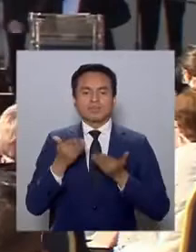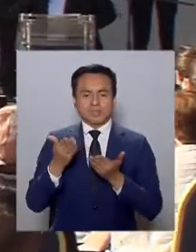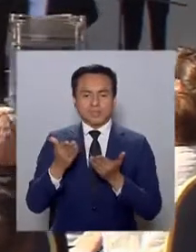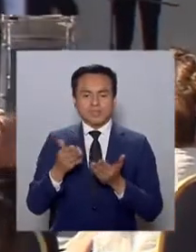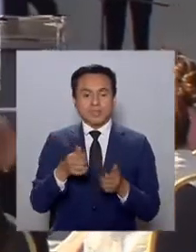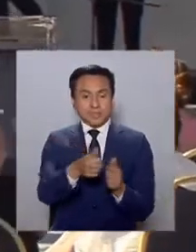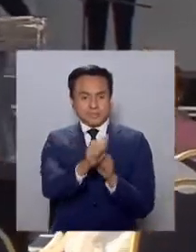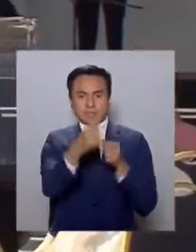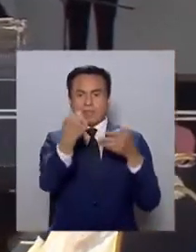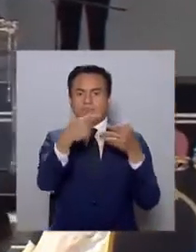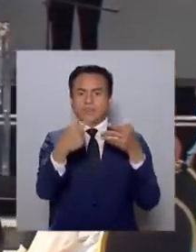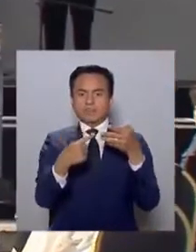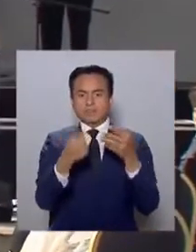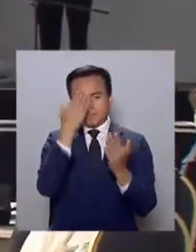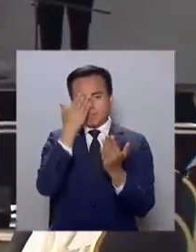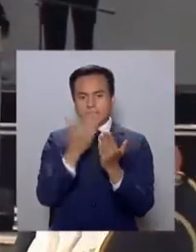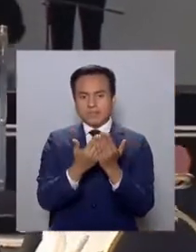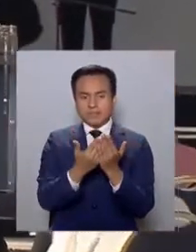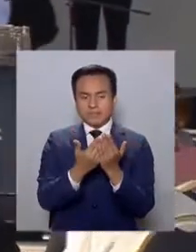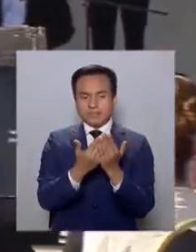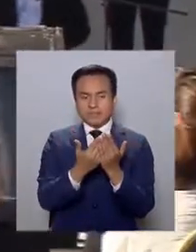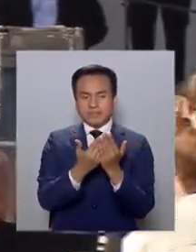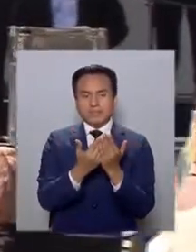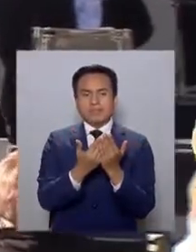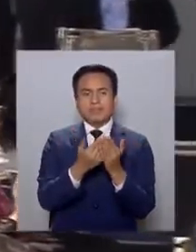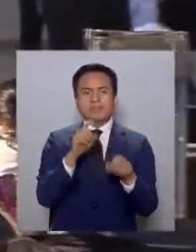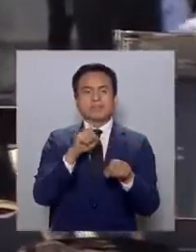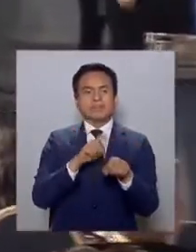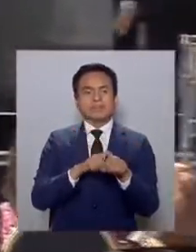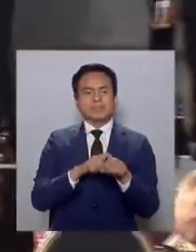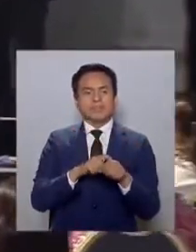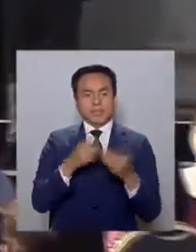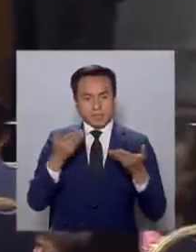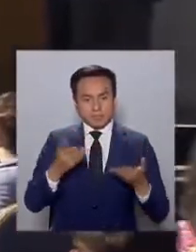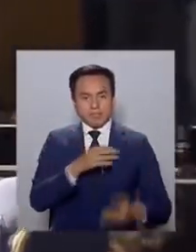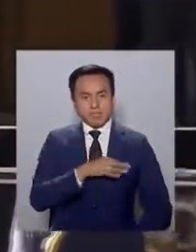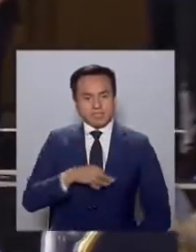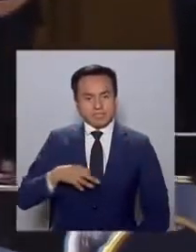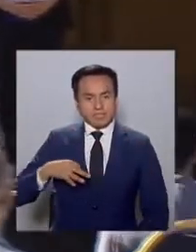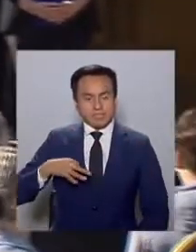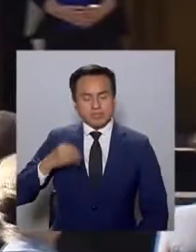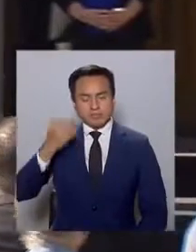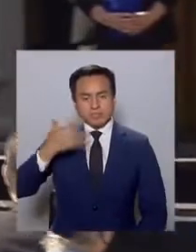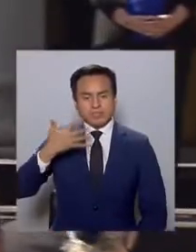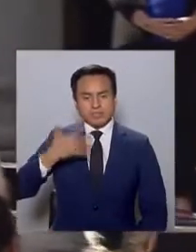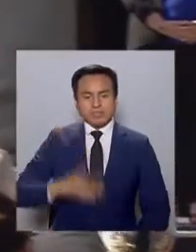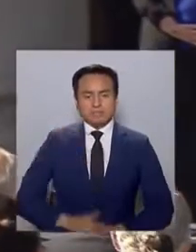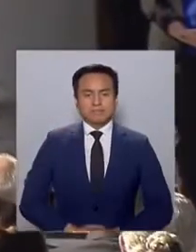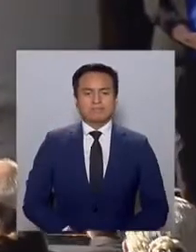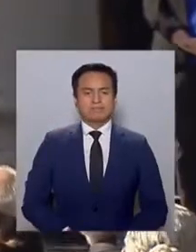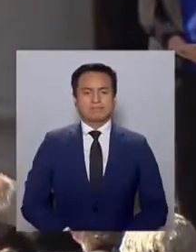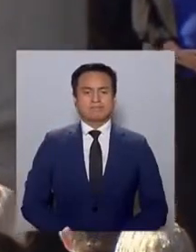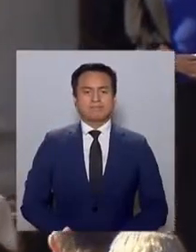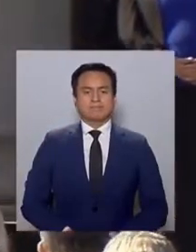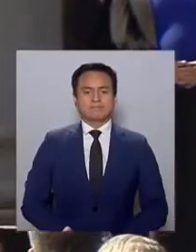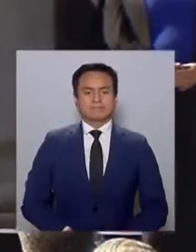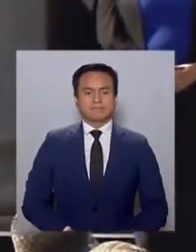los desafíos que se le presenten de este ministerio importante.